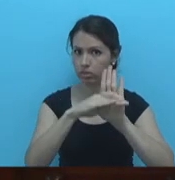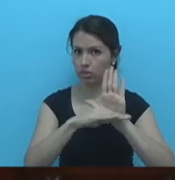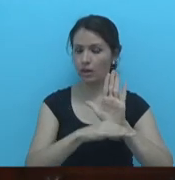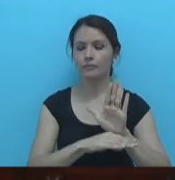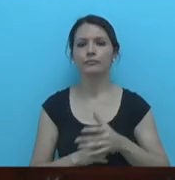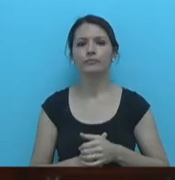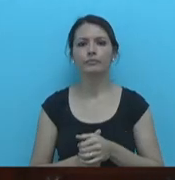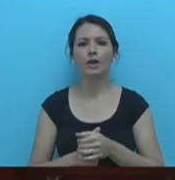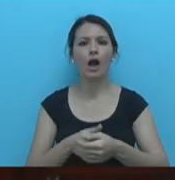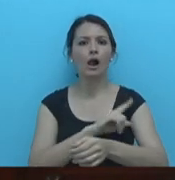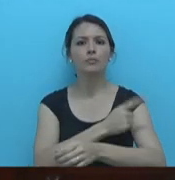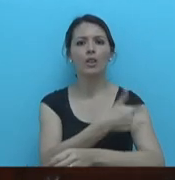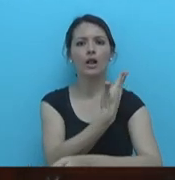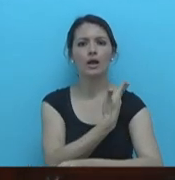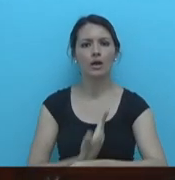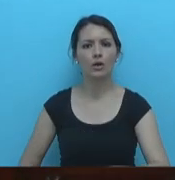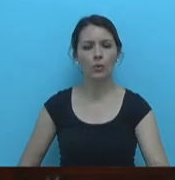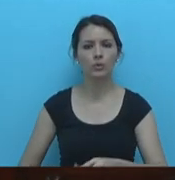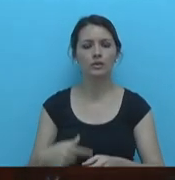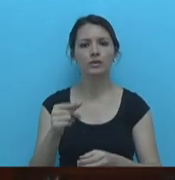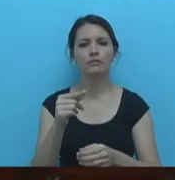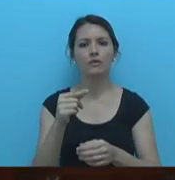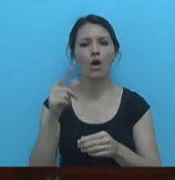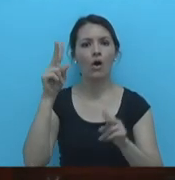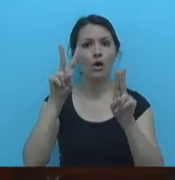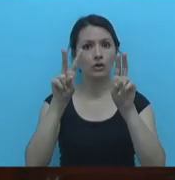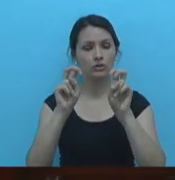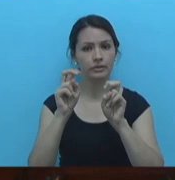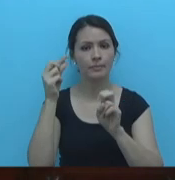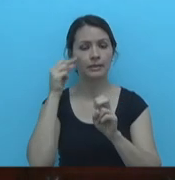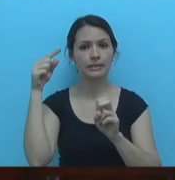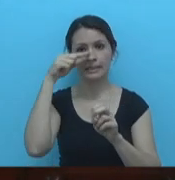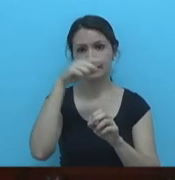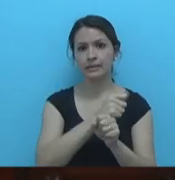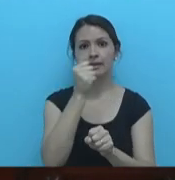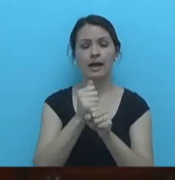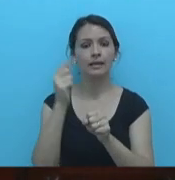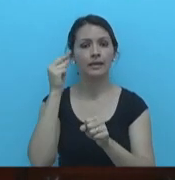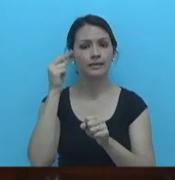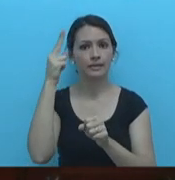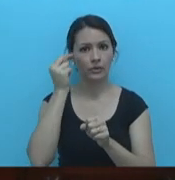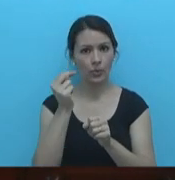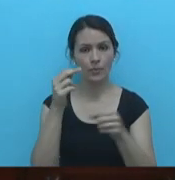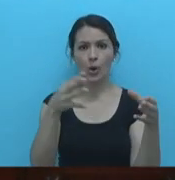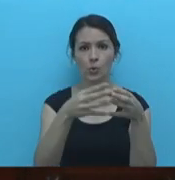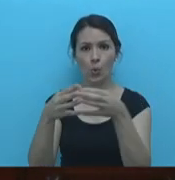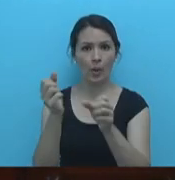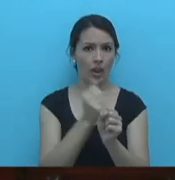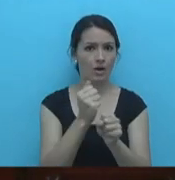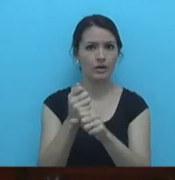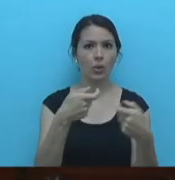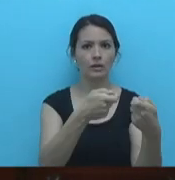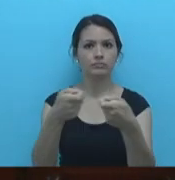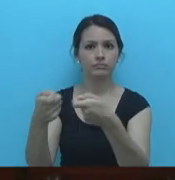Del Poder Ejecutivo, 37 al 39. A las comisiones asignadas. De los señores diputados, proyectos